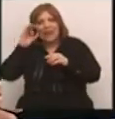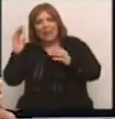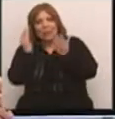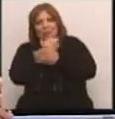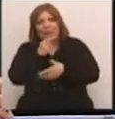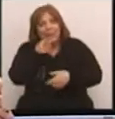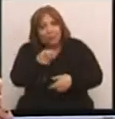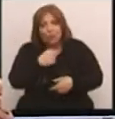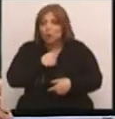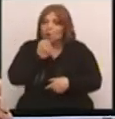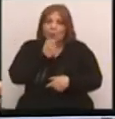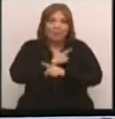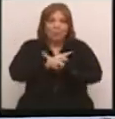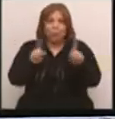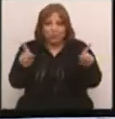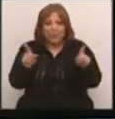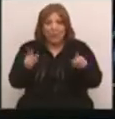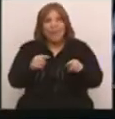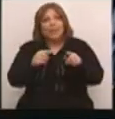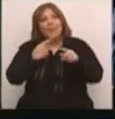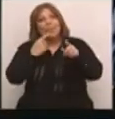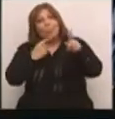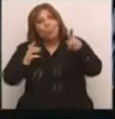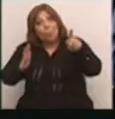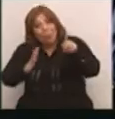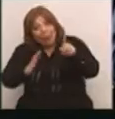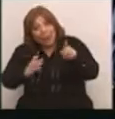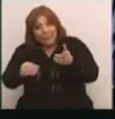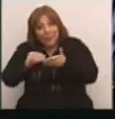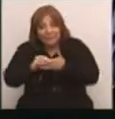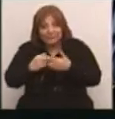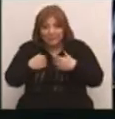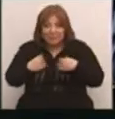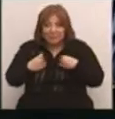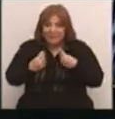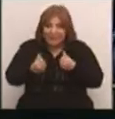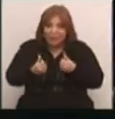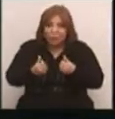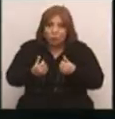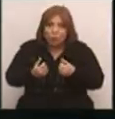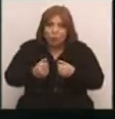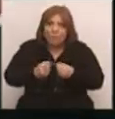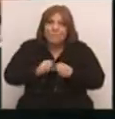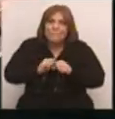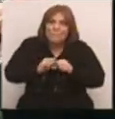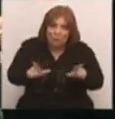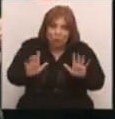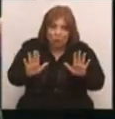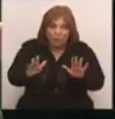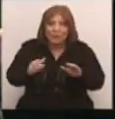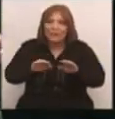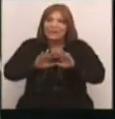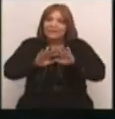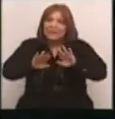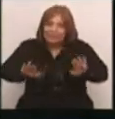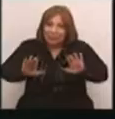gusta. Y la verdad que el que sea mujer me hace sentir todavía más incómoda. Pero creo que hay que separar los tantos.